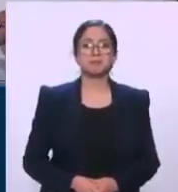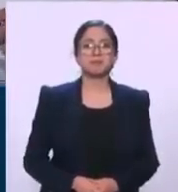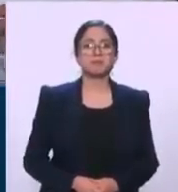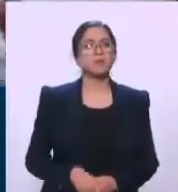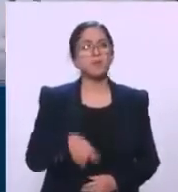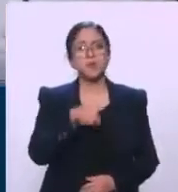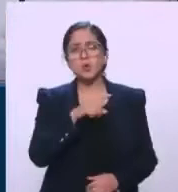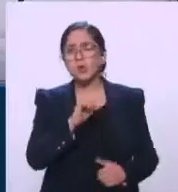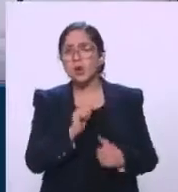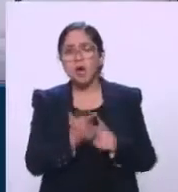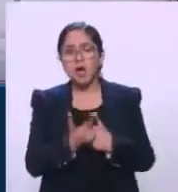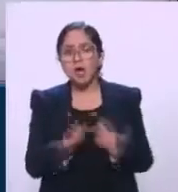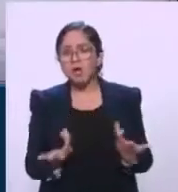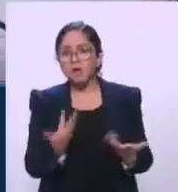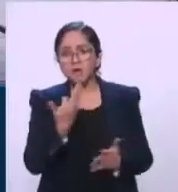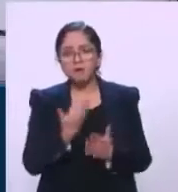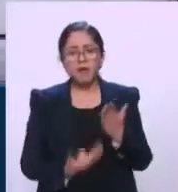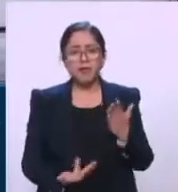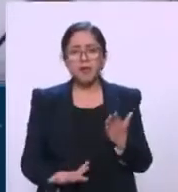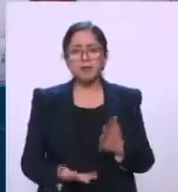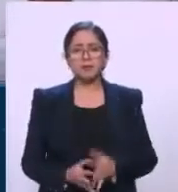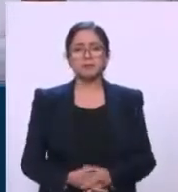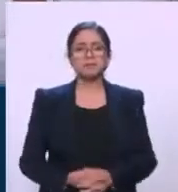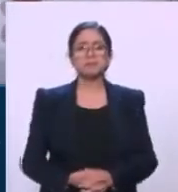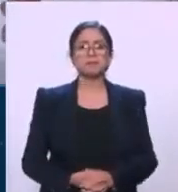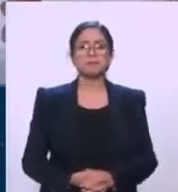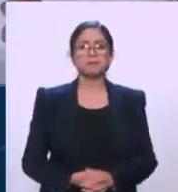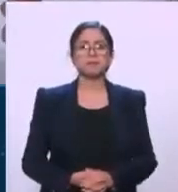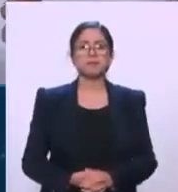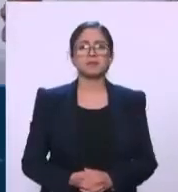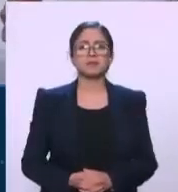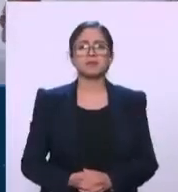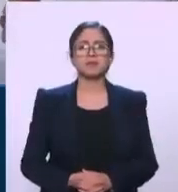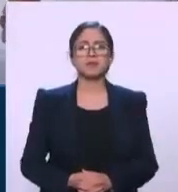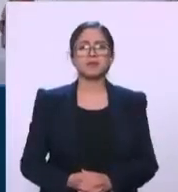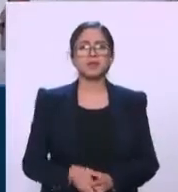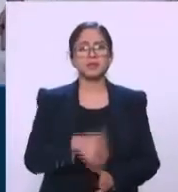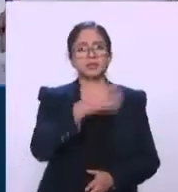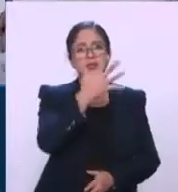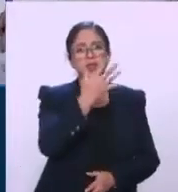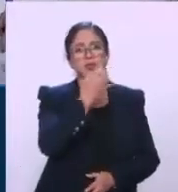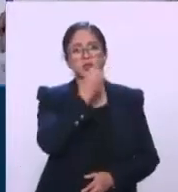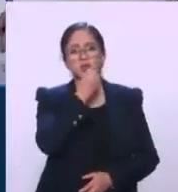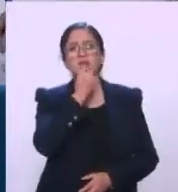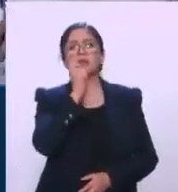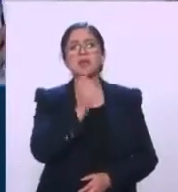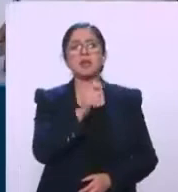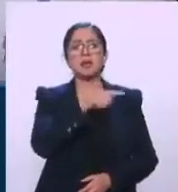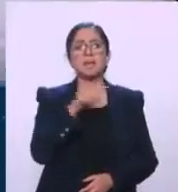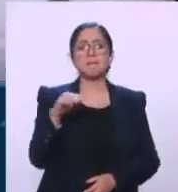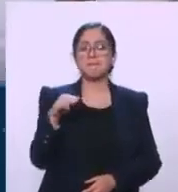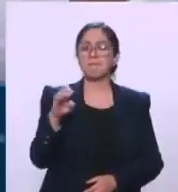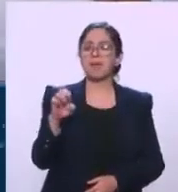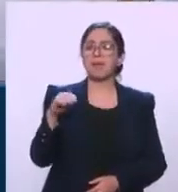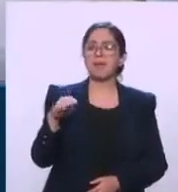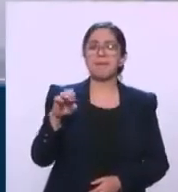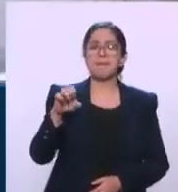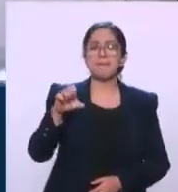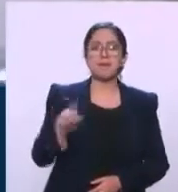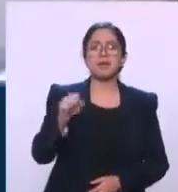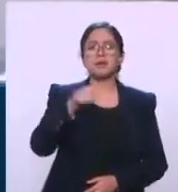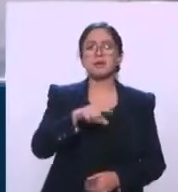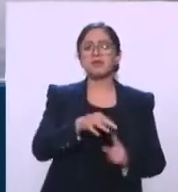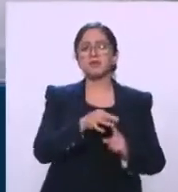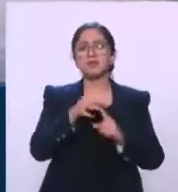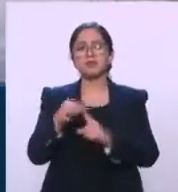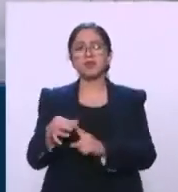¿Tú? Miguel. Bueno, interesante a propósito de los 5 segundos. Los memes que decían que ponían a